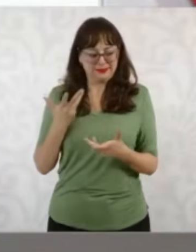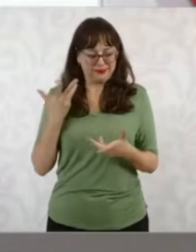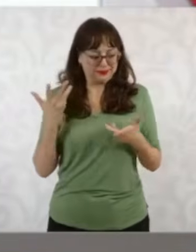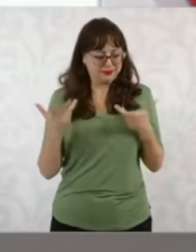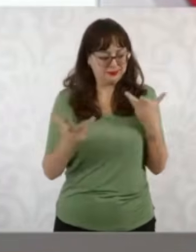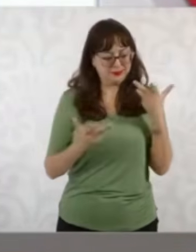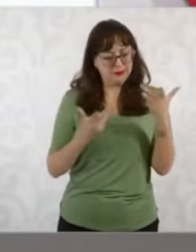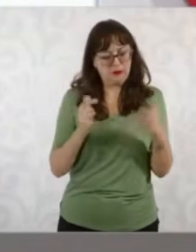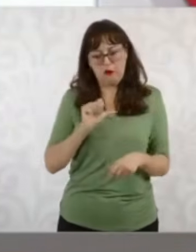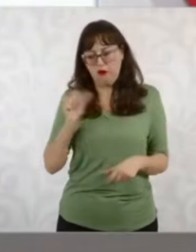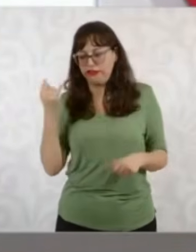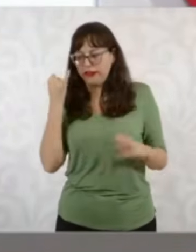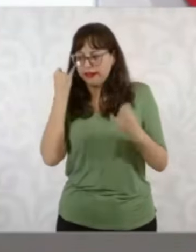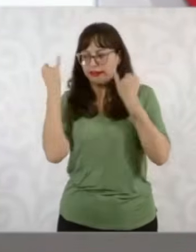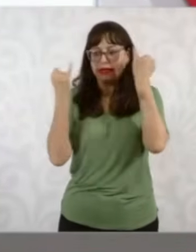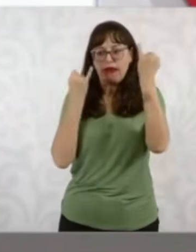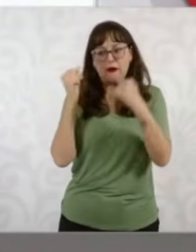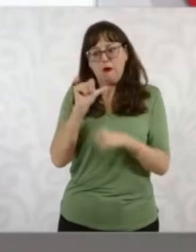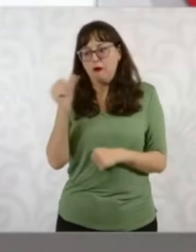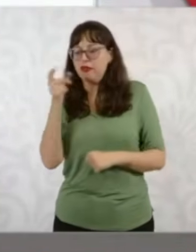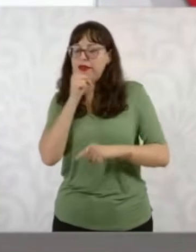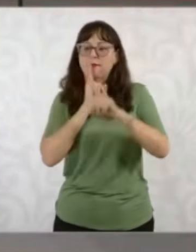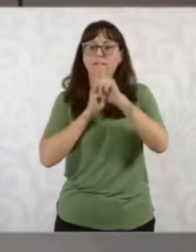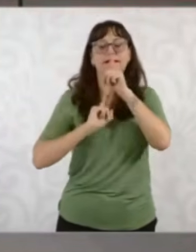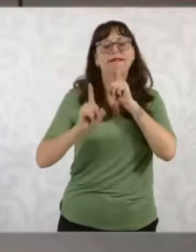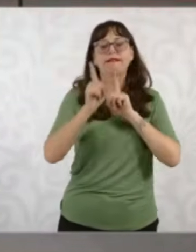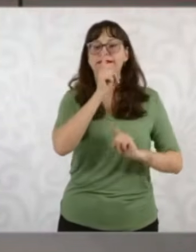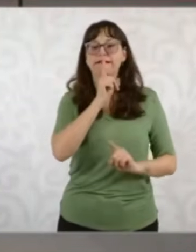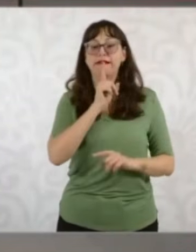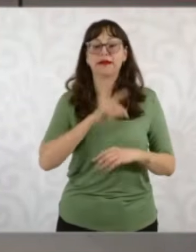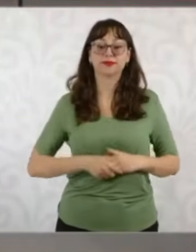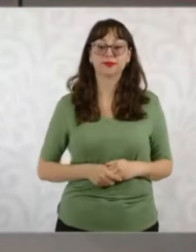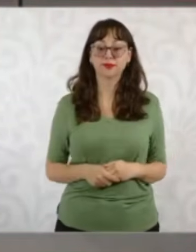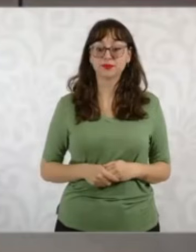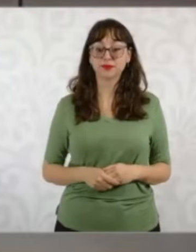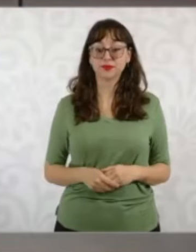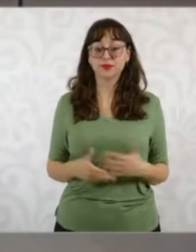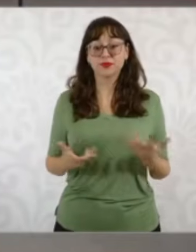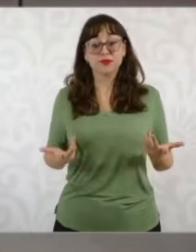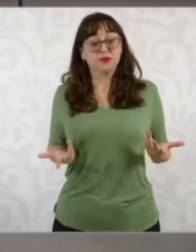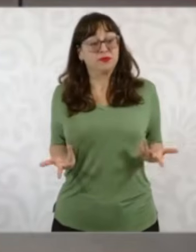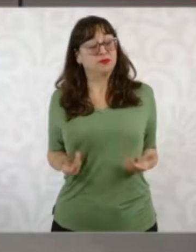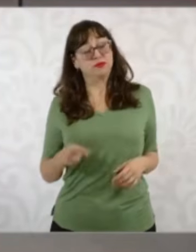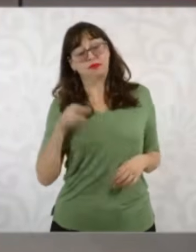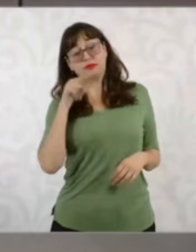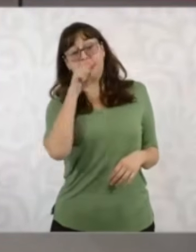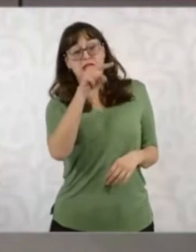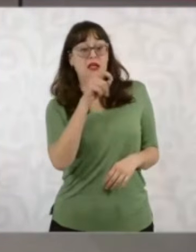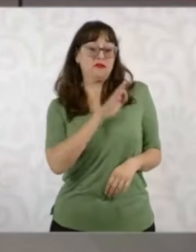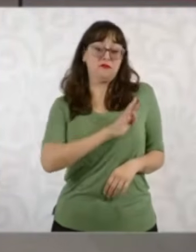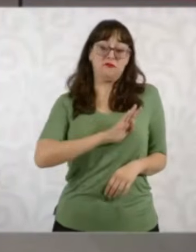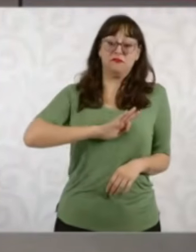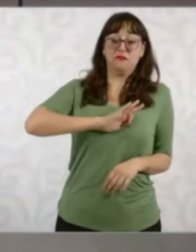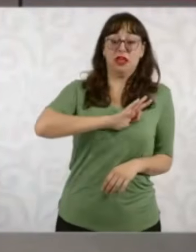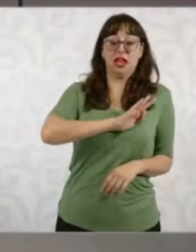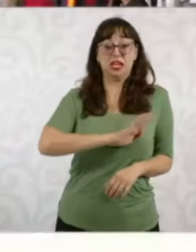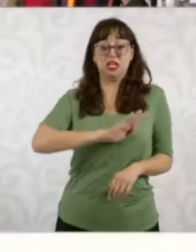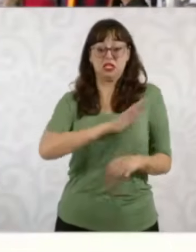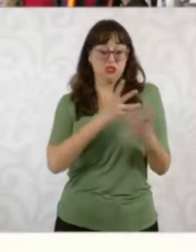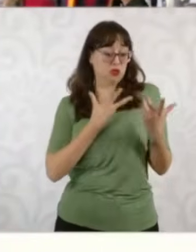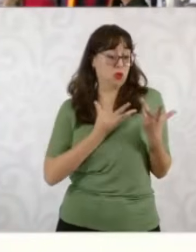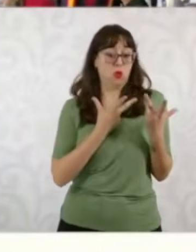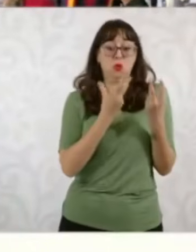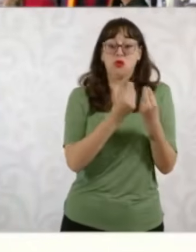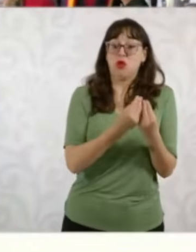Adelante. Por un lado, muy feliz en el palco cuando debería estar